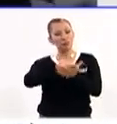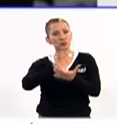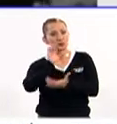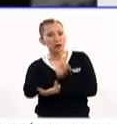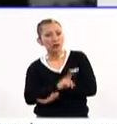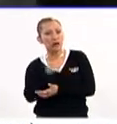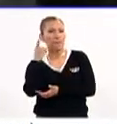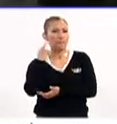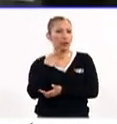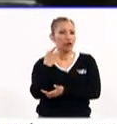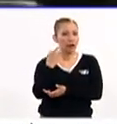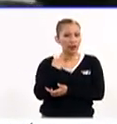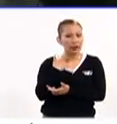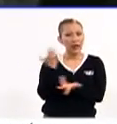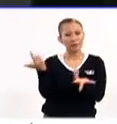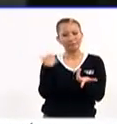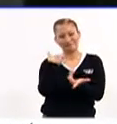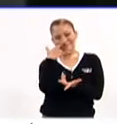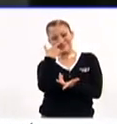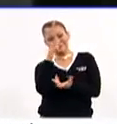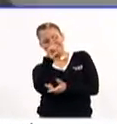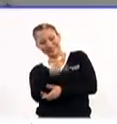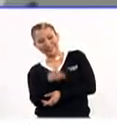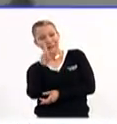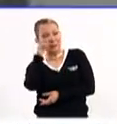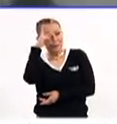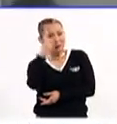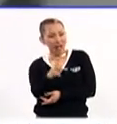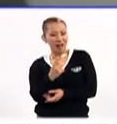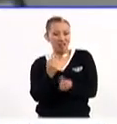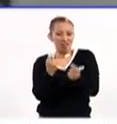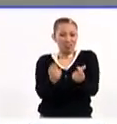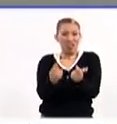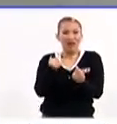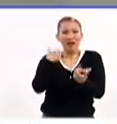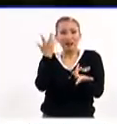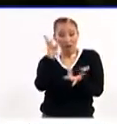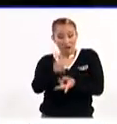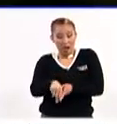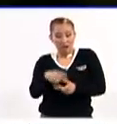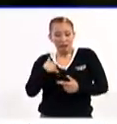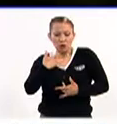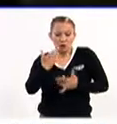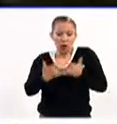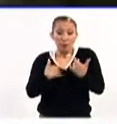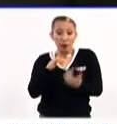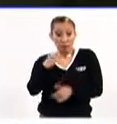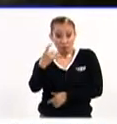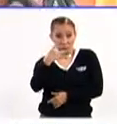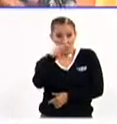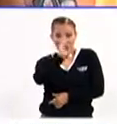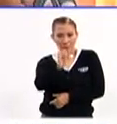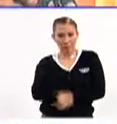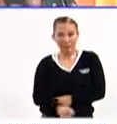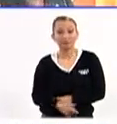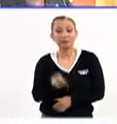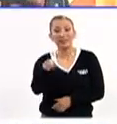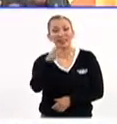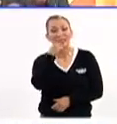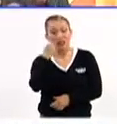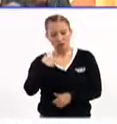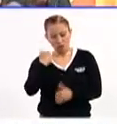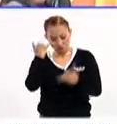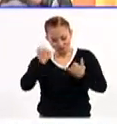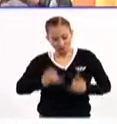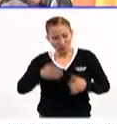esposa, política, extravagante, mexicana, rebelde, realista, dolida pero no vencida. Ella misma se